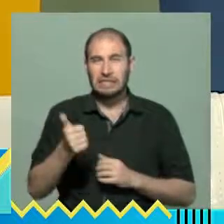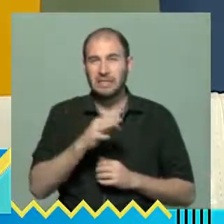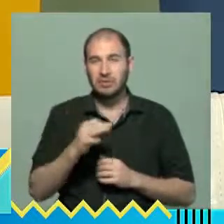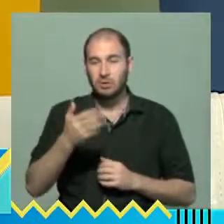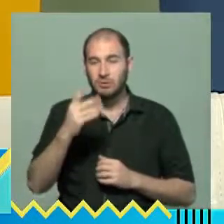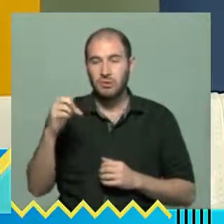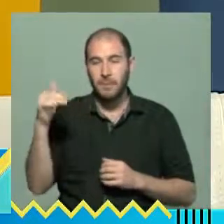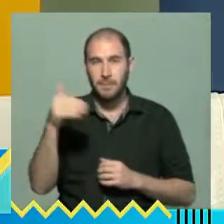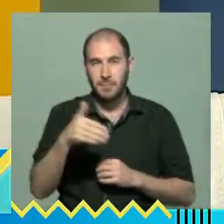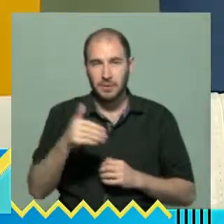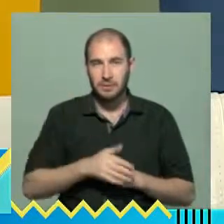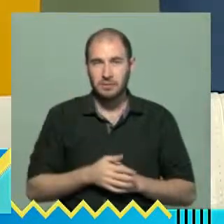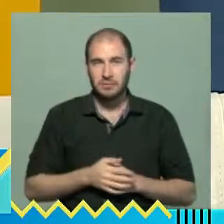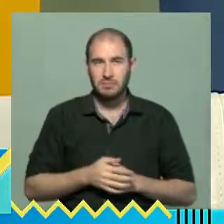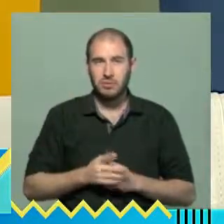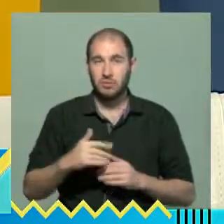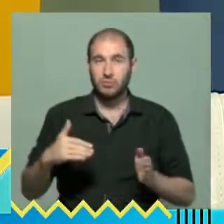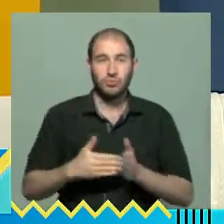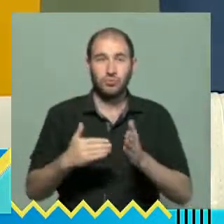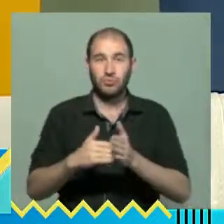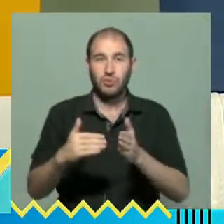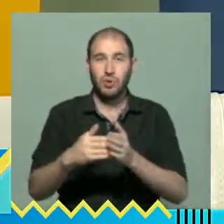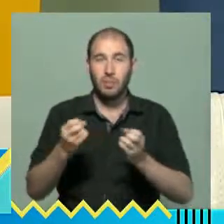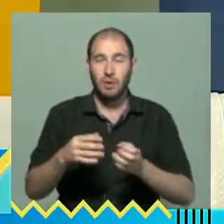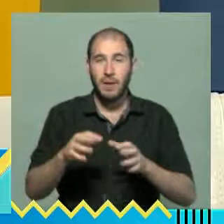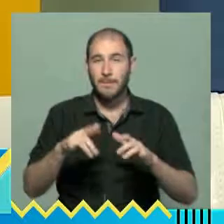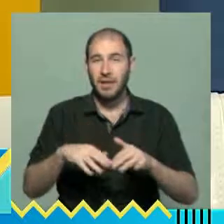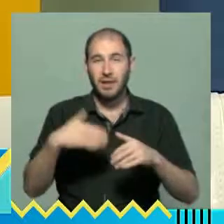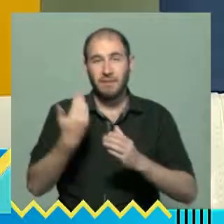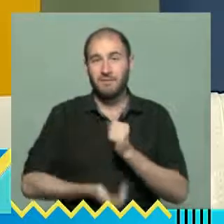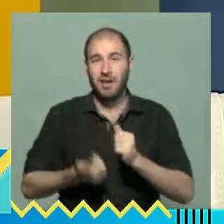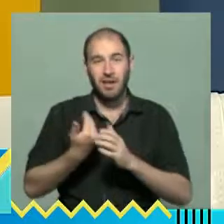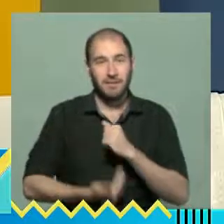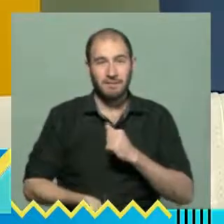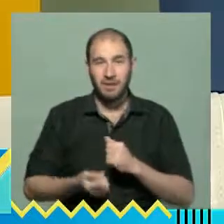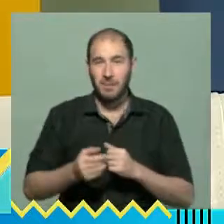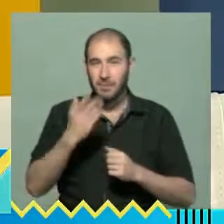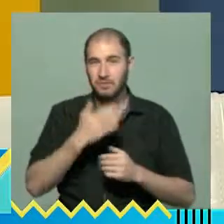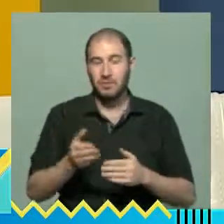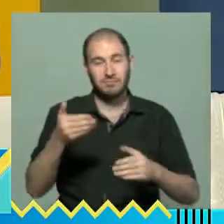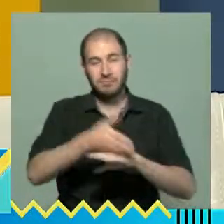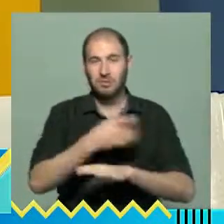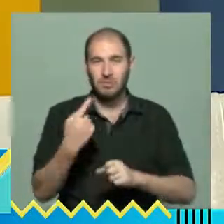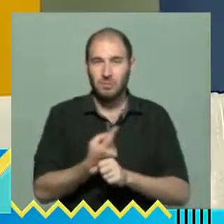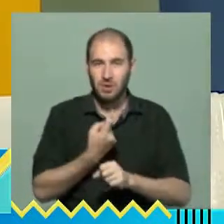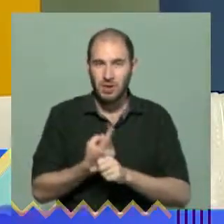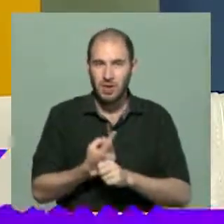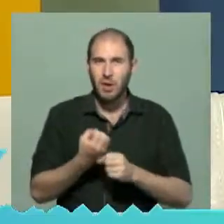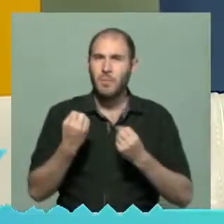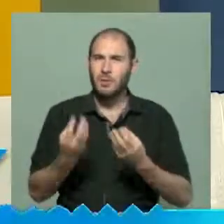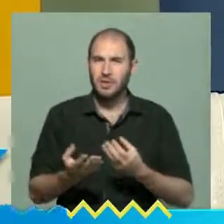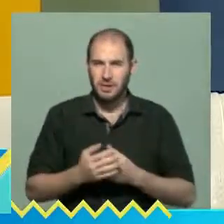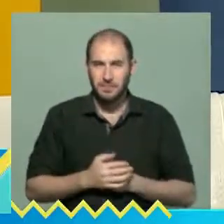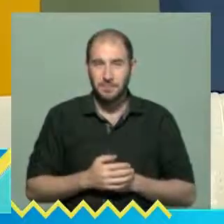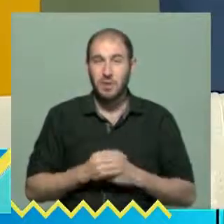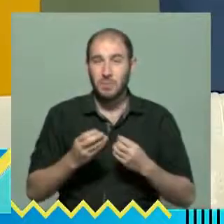asistentes a la webinar, tuvimos que empezar a limitarlos porque se nos caían los sistemas, ya no nos daban para más gente incorporada. ¿Pero por qué es todo esto?